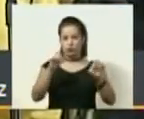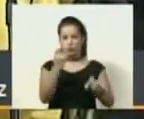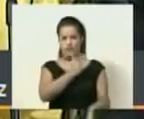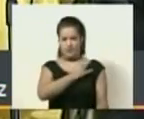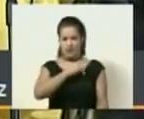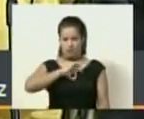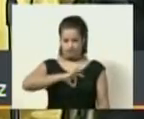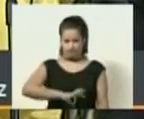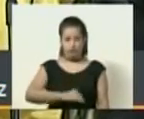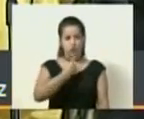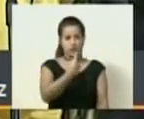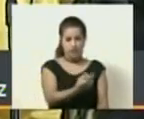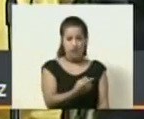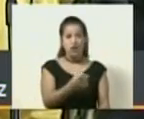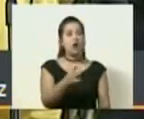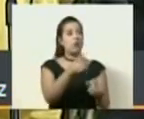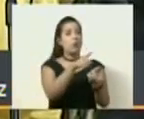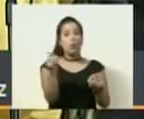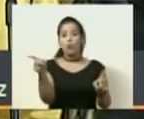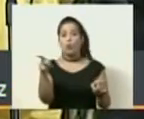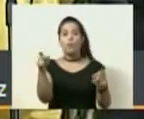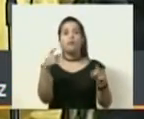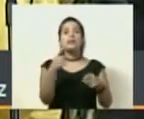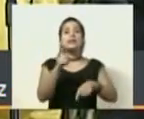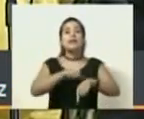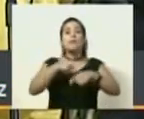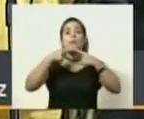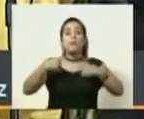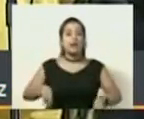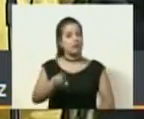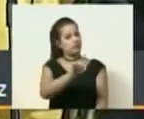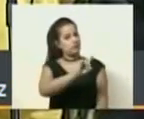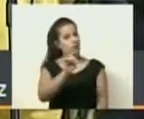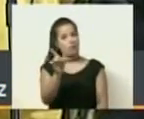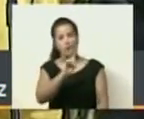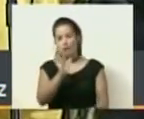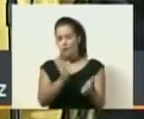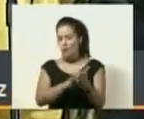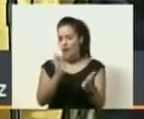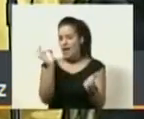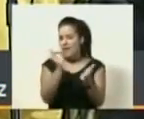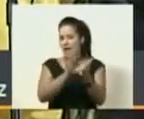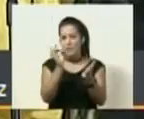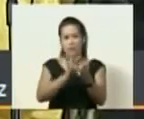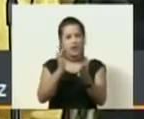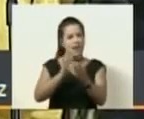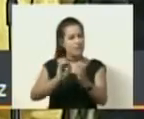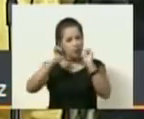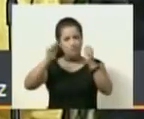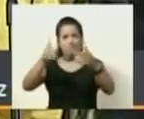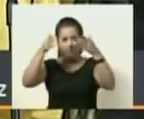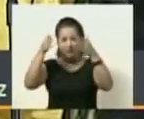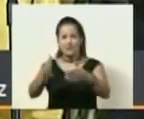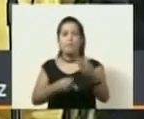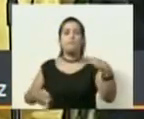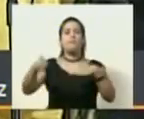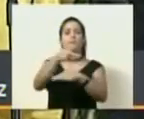pueden perder el tiempo. Tienen que entrar directamente a hacer su